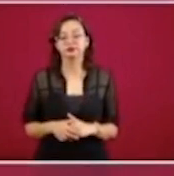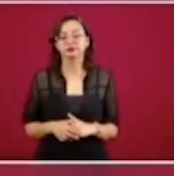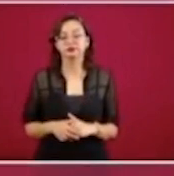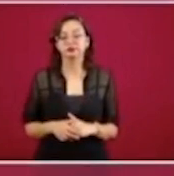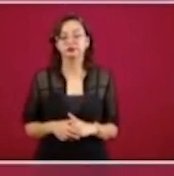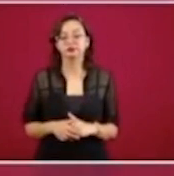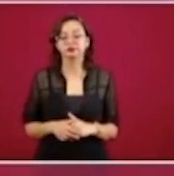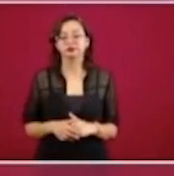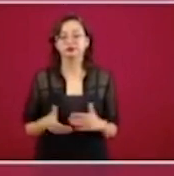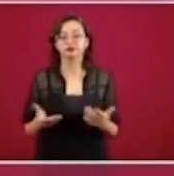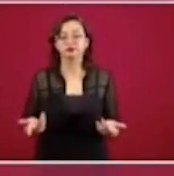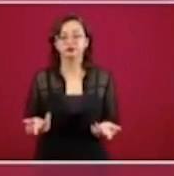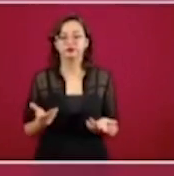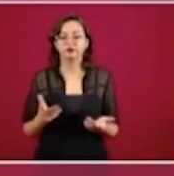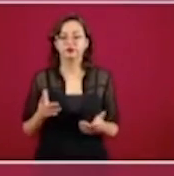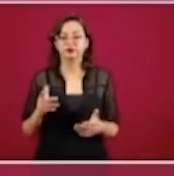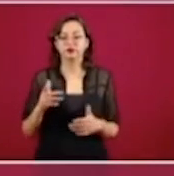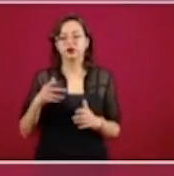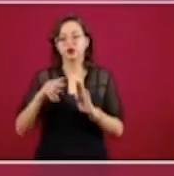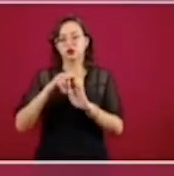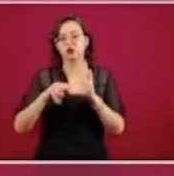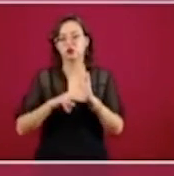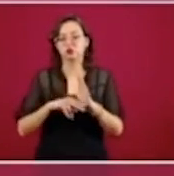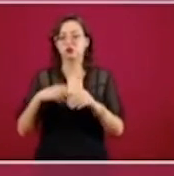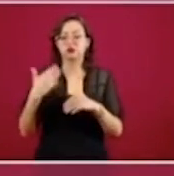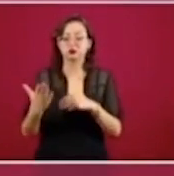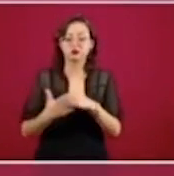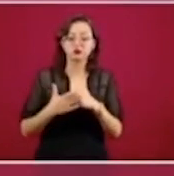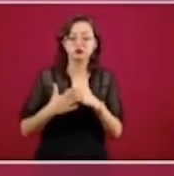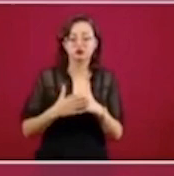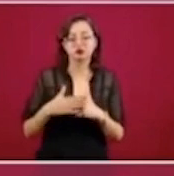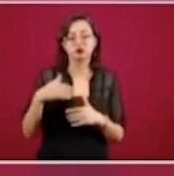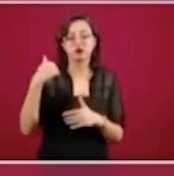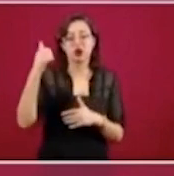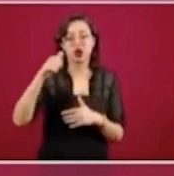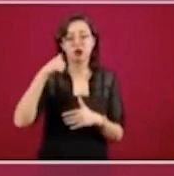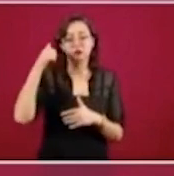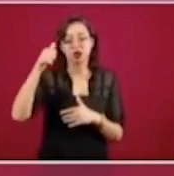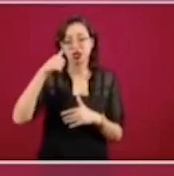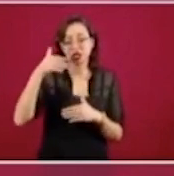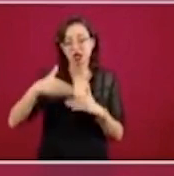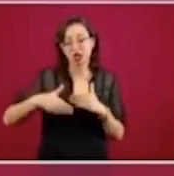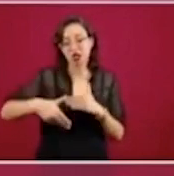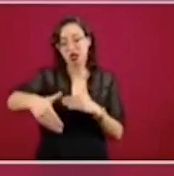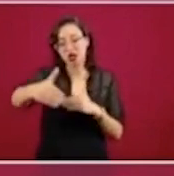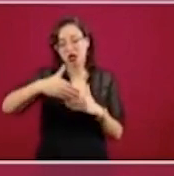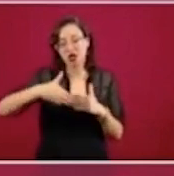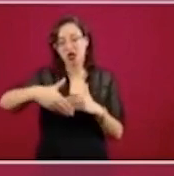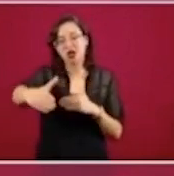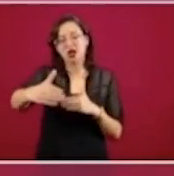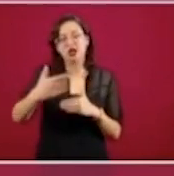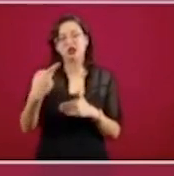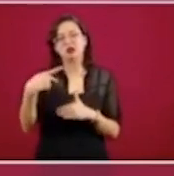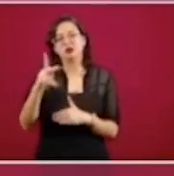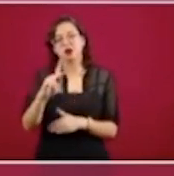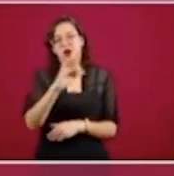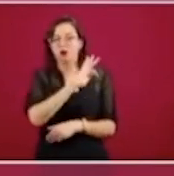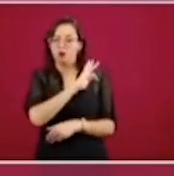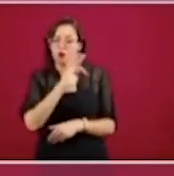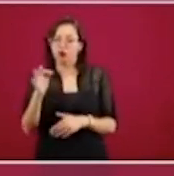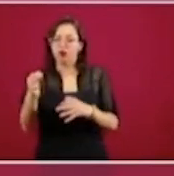de acuerdo a la norma, es abril, pero podríamos buscar un mecanismo para que se